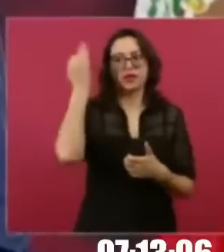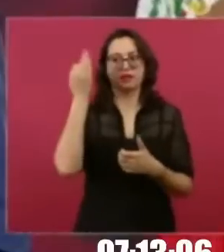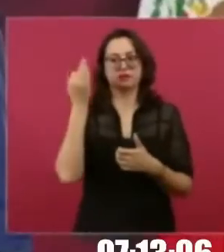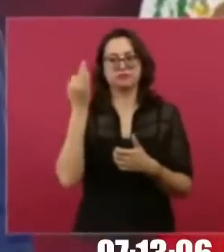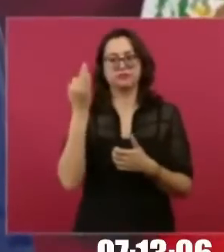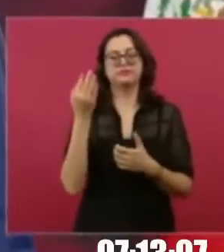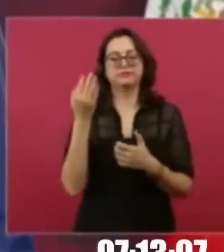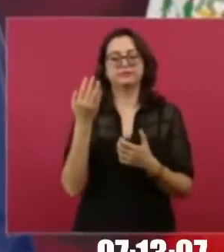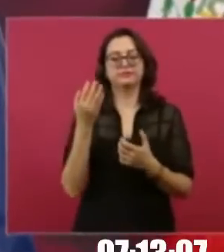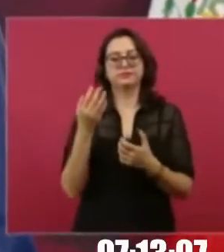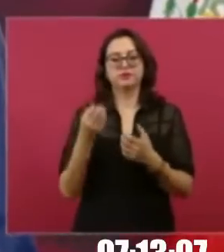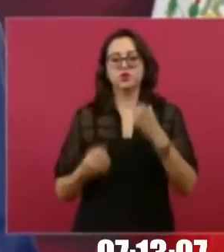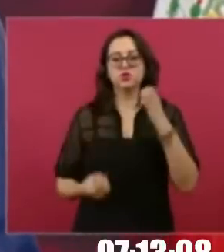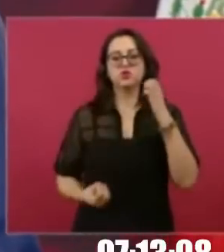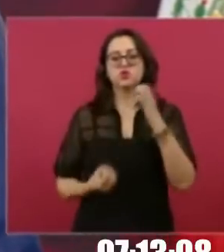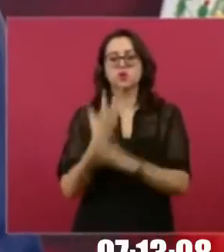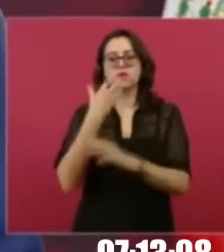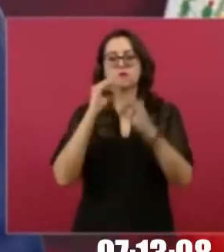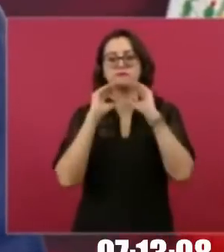calidad